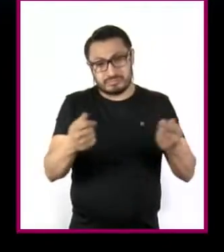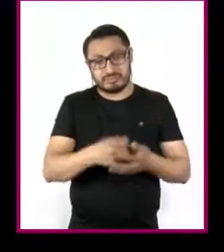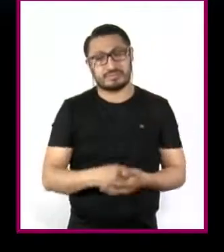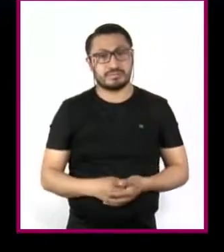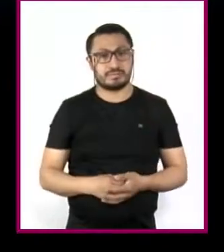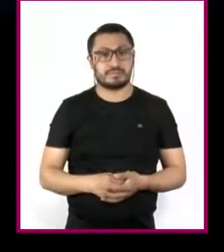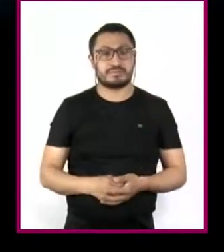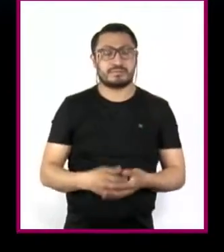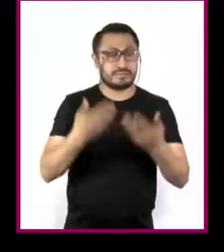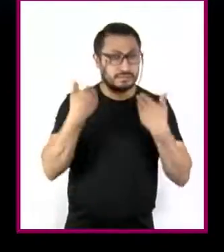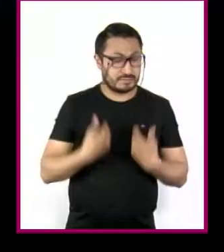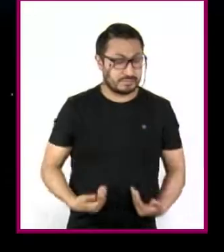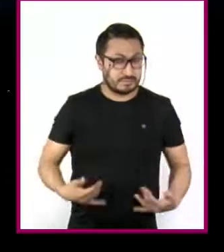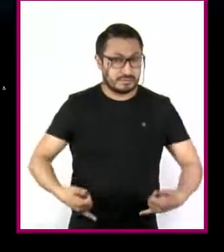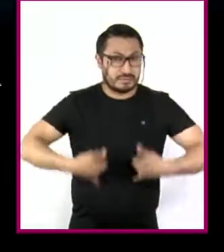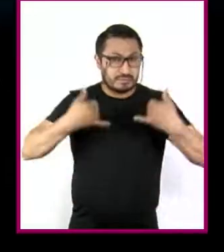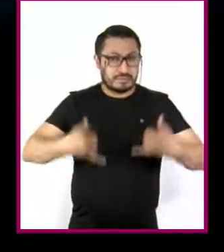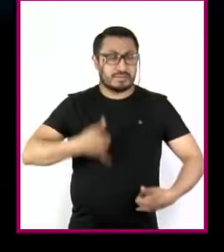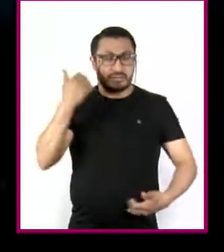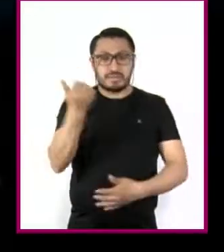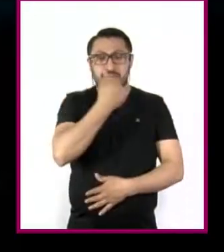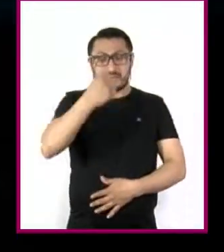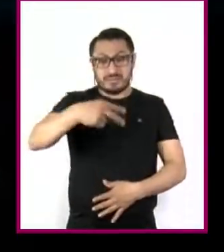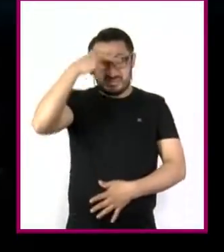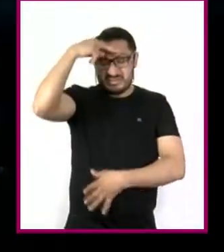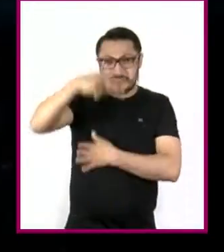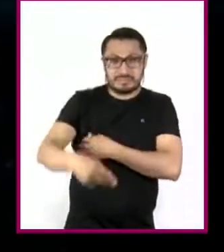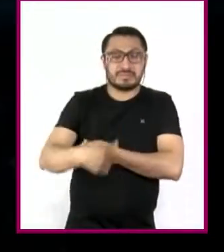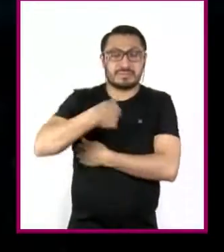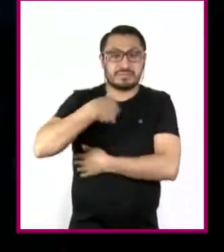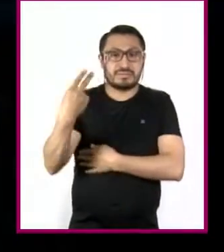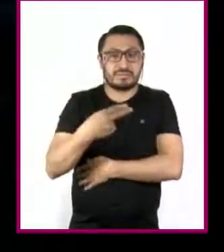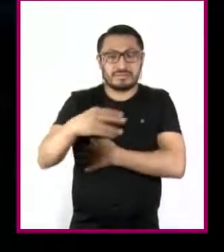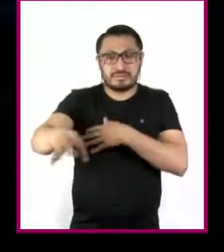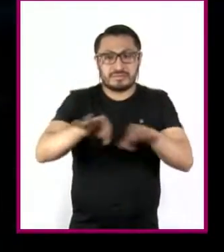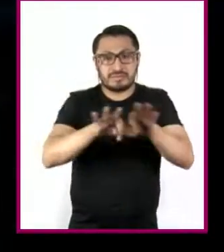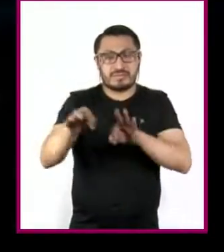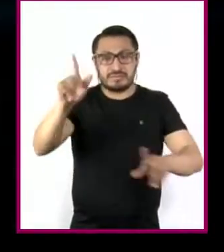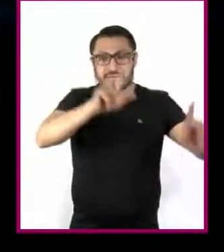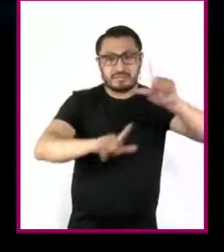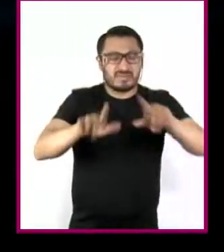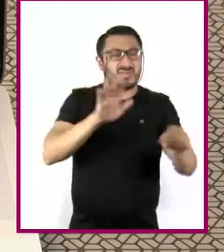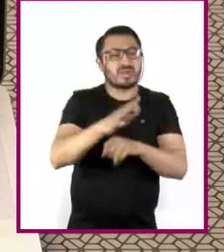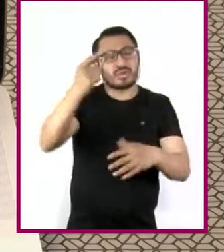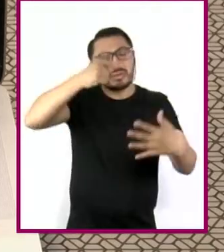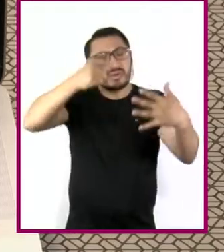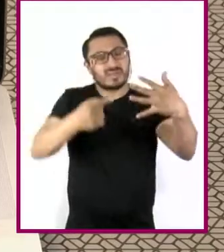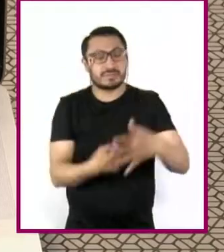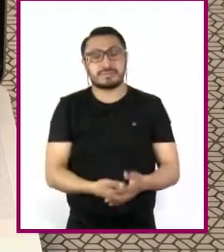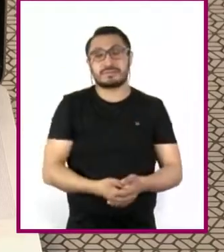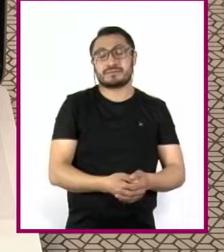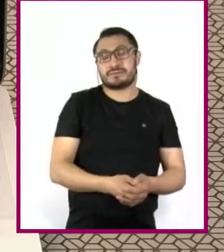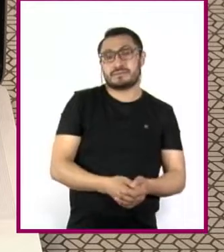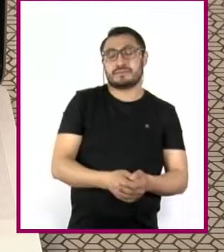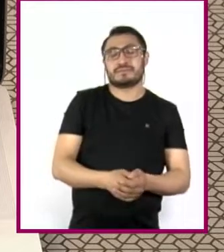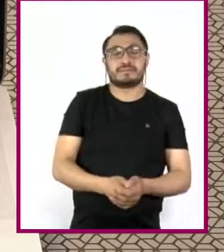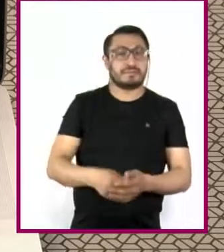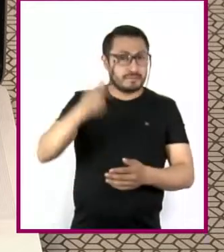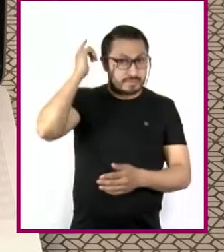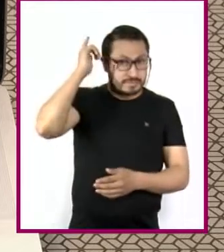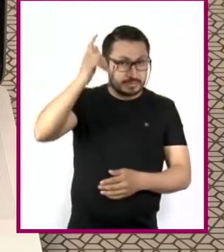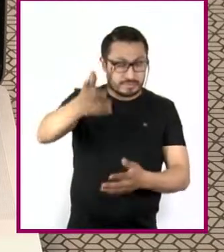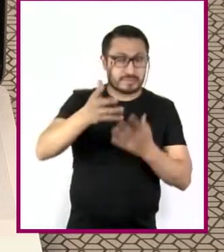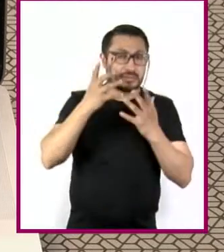Yo, como joven estudiante mexicana, ¿qué necesito para trabajar en un laboratorio como el LEMA? Pues deseos y ganas de